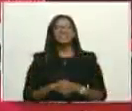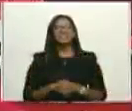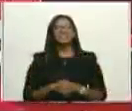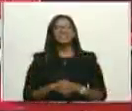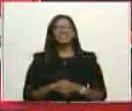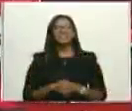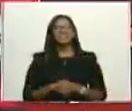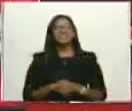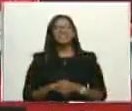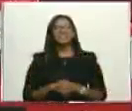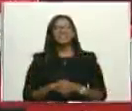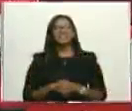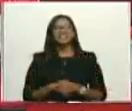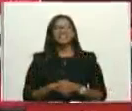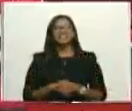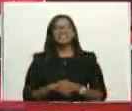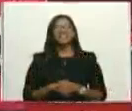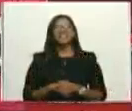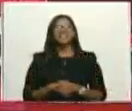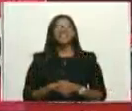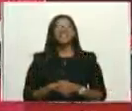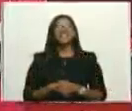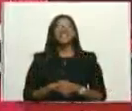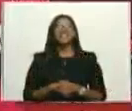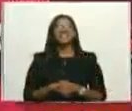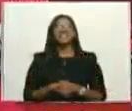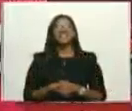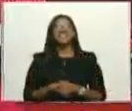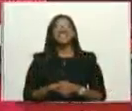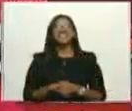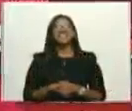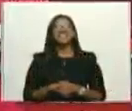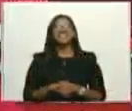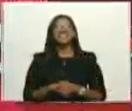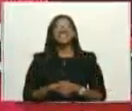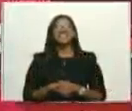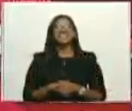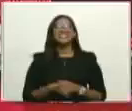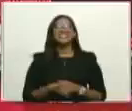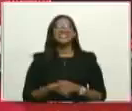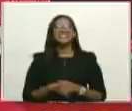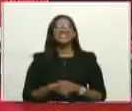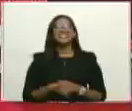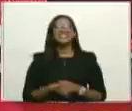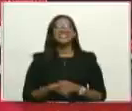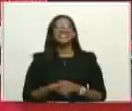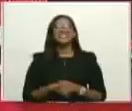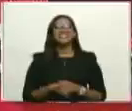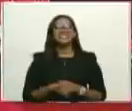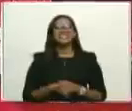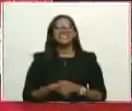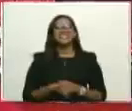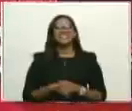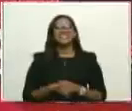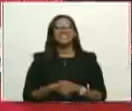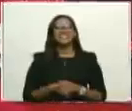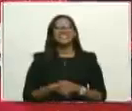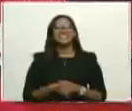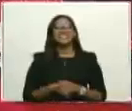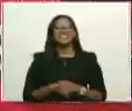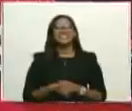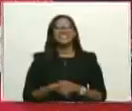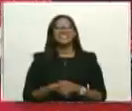bendiga. No, este, ¿qué pasa? Que este la seña con ella. Este, la seña con ella es el dedo, sí. ¿Quieres el pedacito de